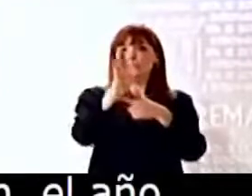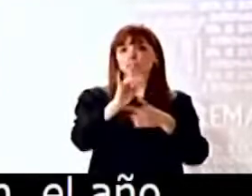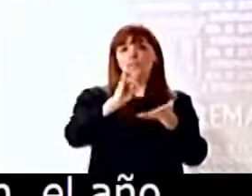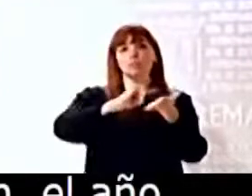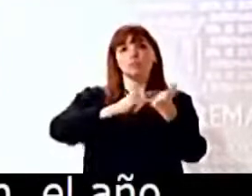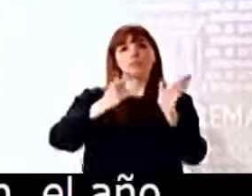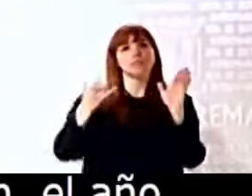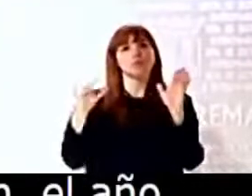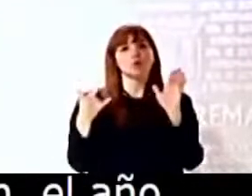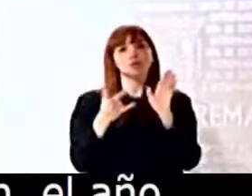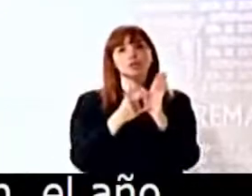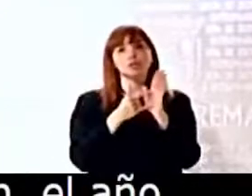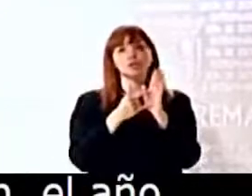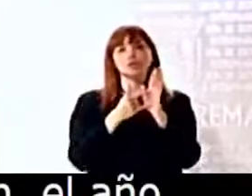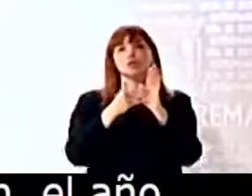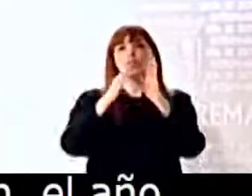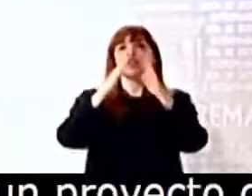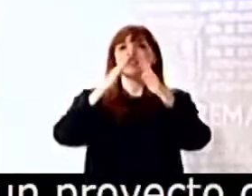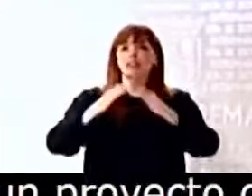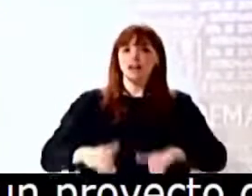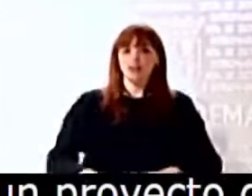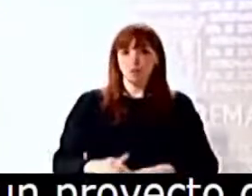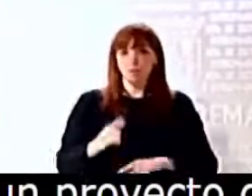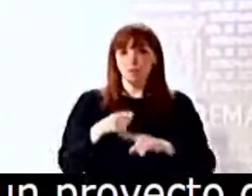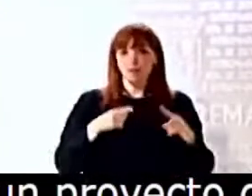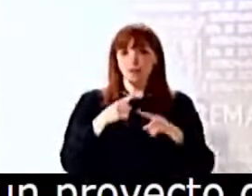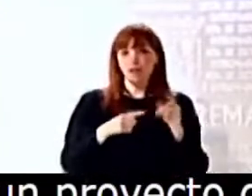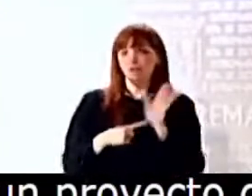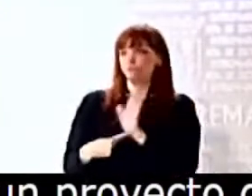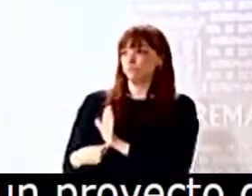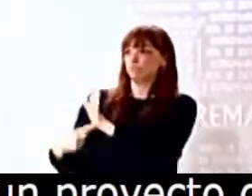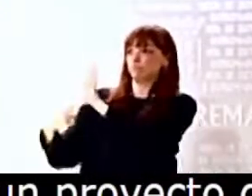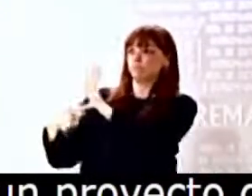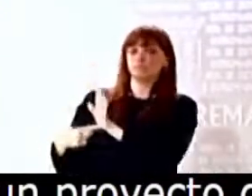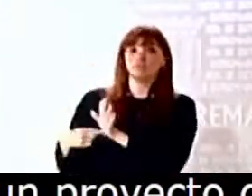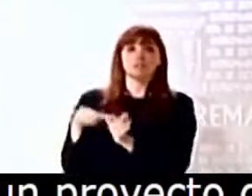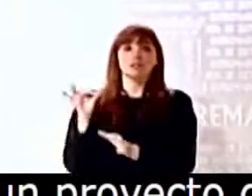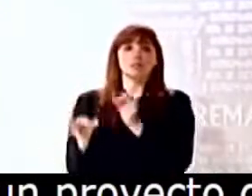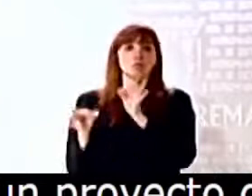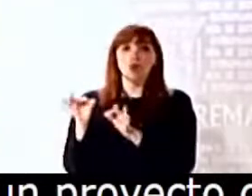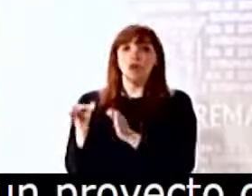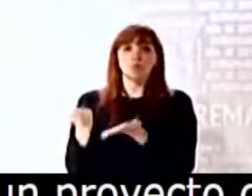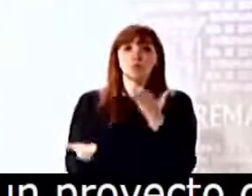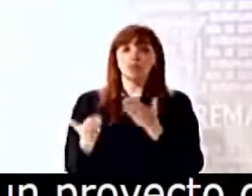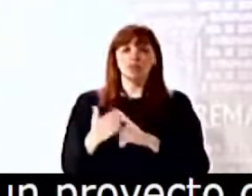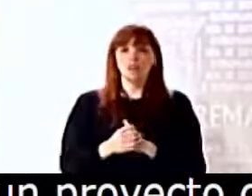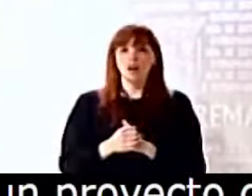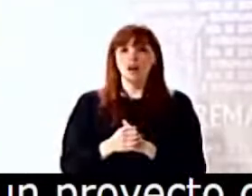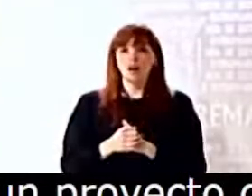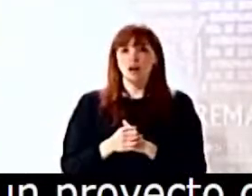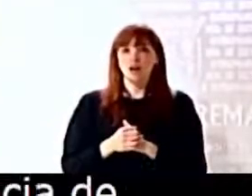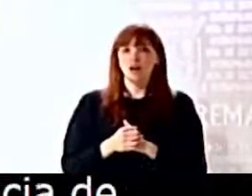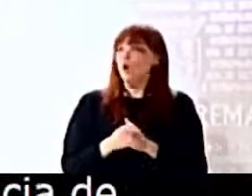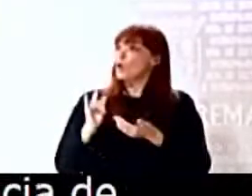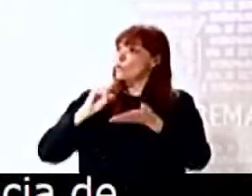un proyecto de derribo parcial al Tribunal Superior de Justicia de Extremadura. Un proyecto